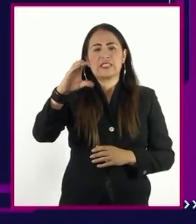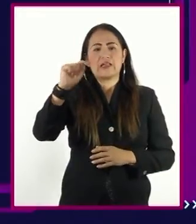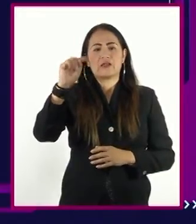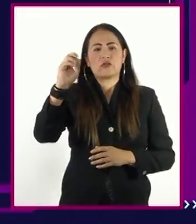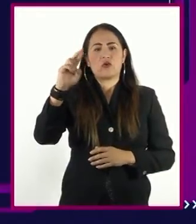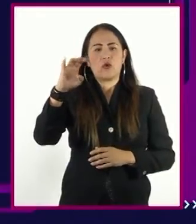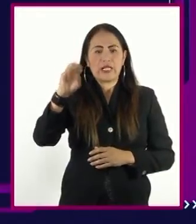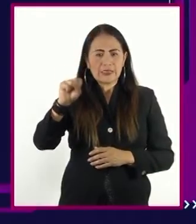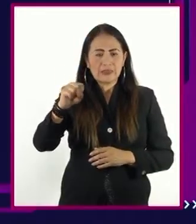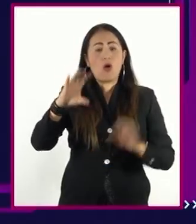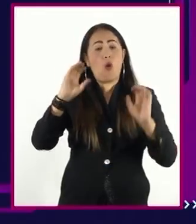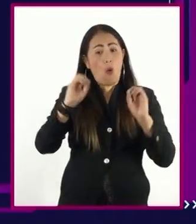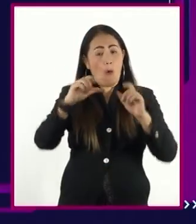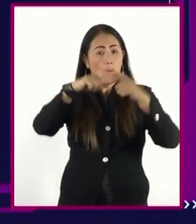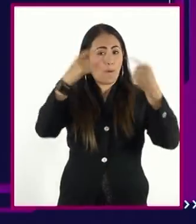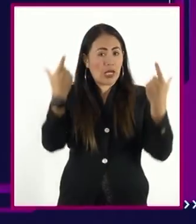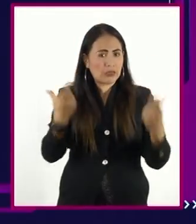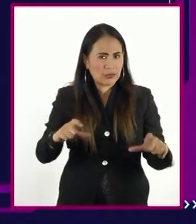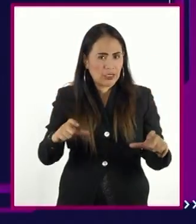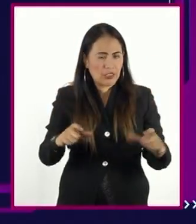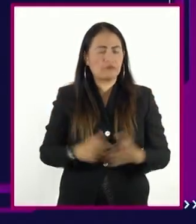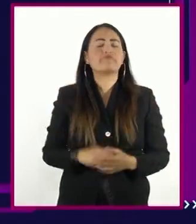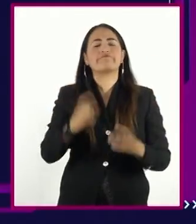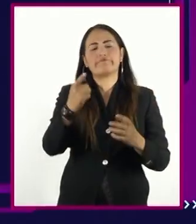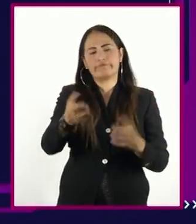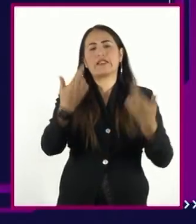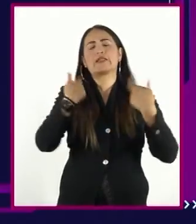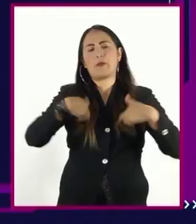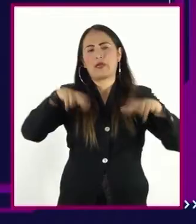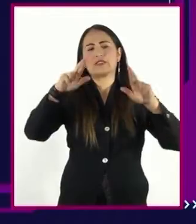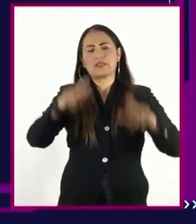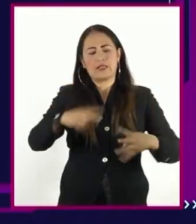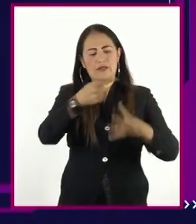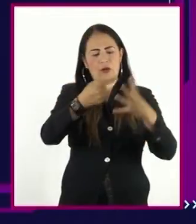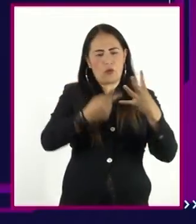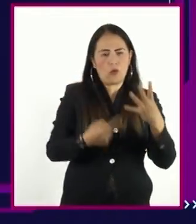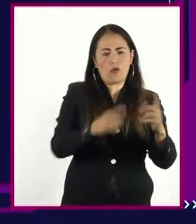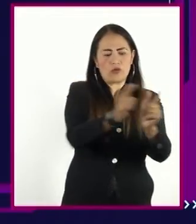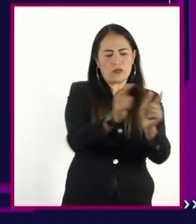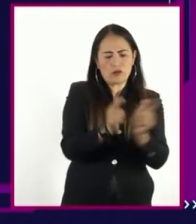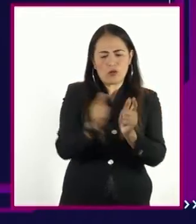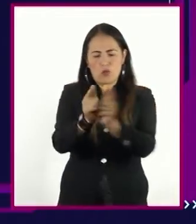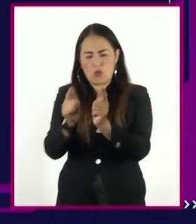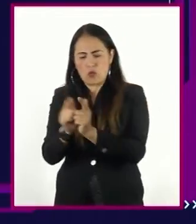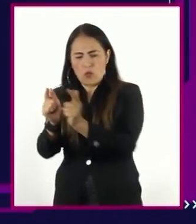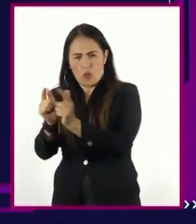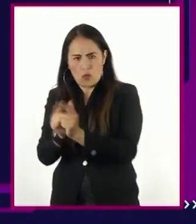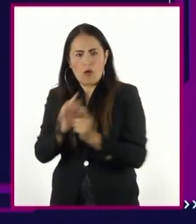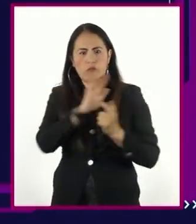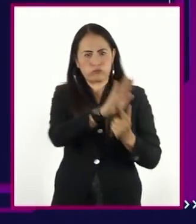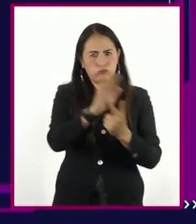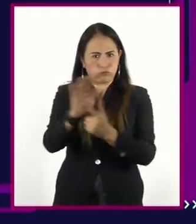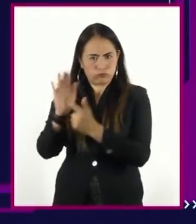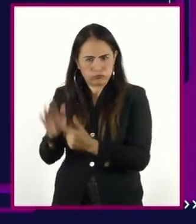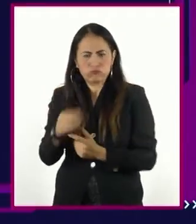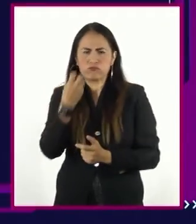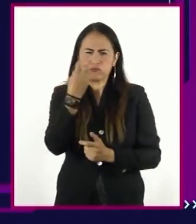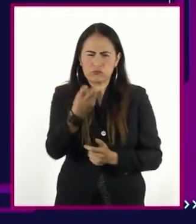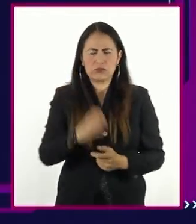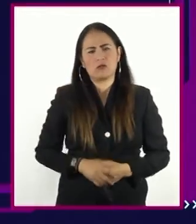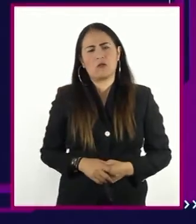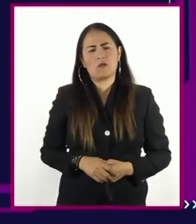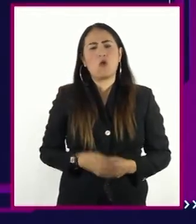de pastel, tiene como objetivo representar variables cualitativas o categóricas. Se utiliza para mostrar